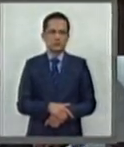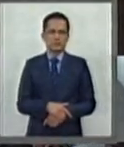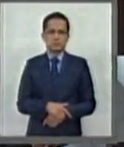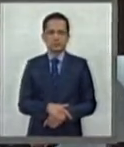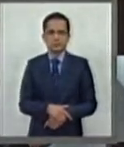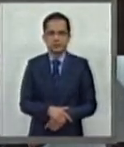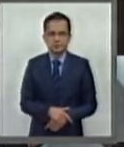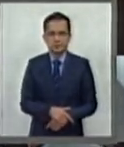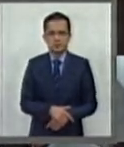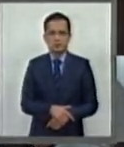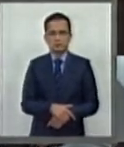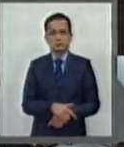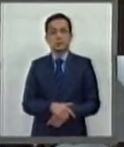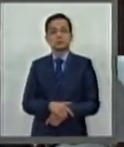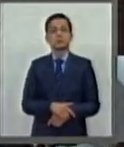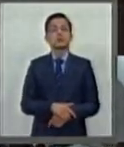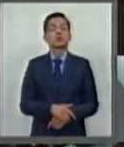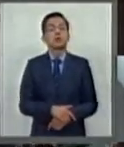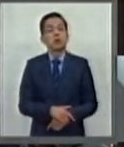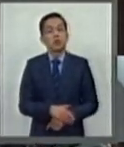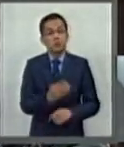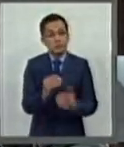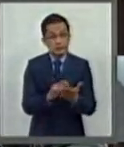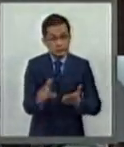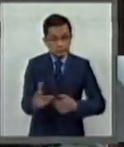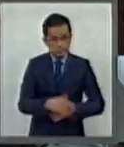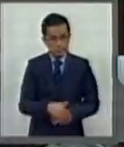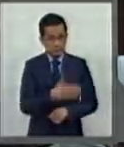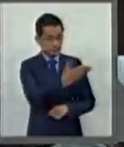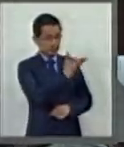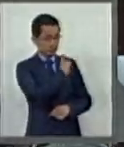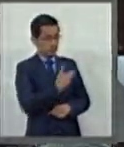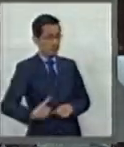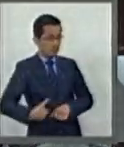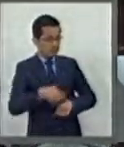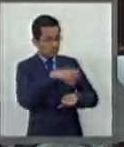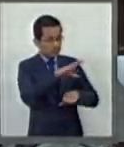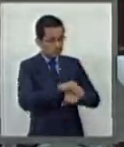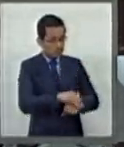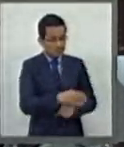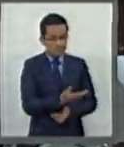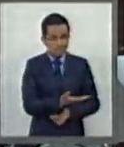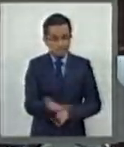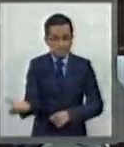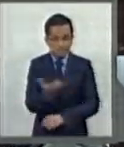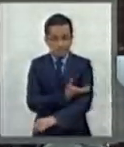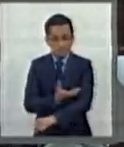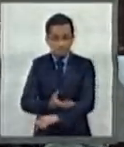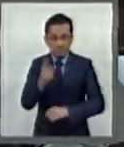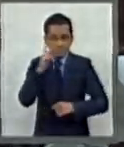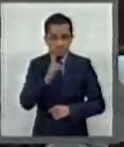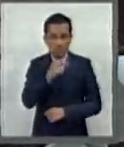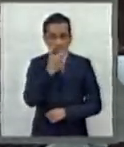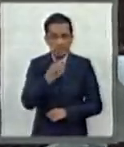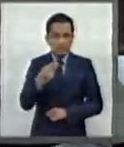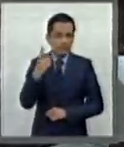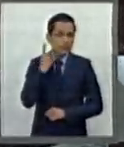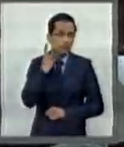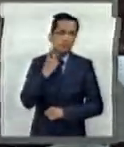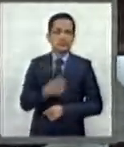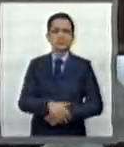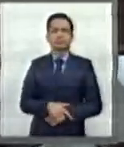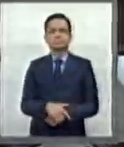Gracias. Con la venia de la presidencia, compañeras y compañeros legisladores, la transparencia